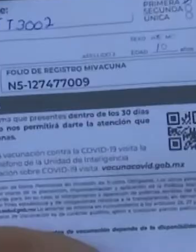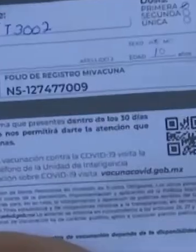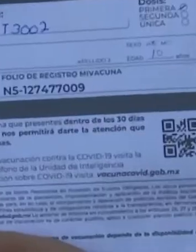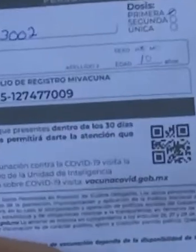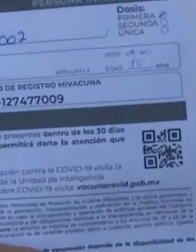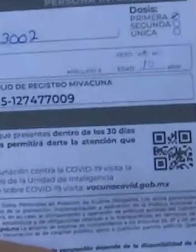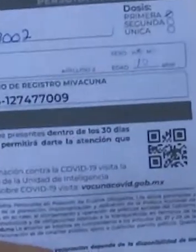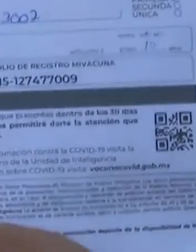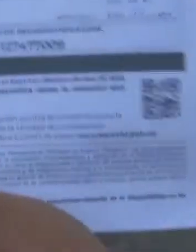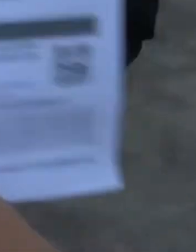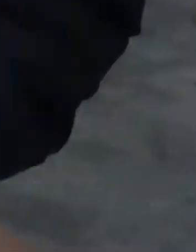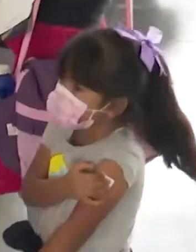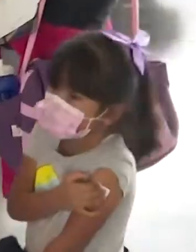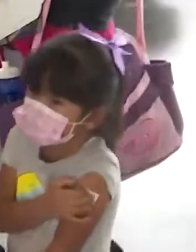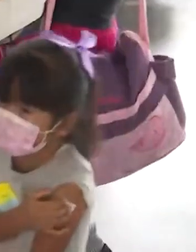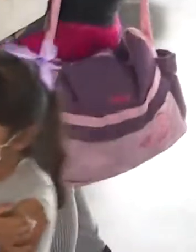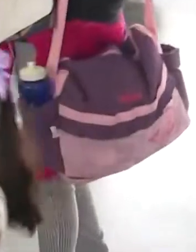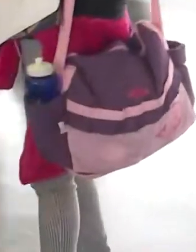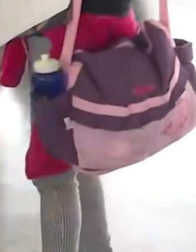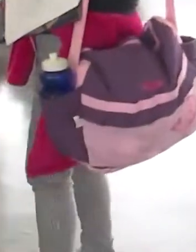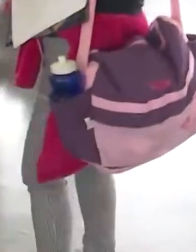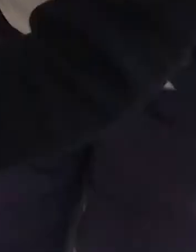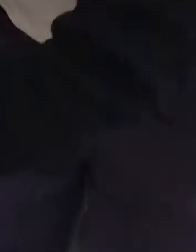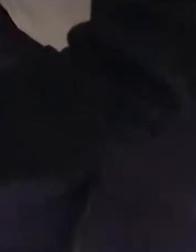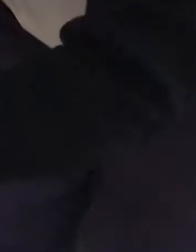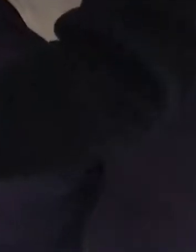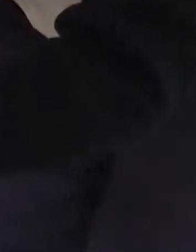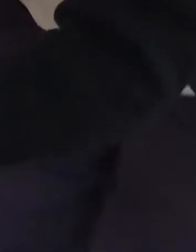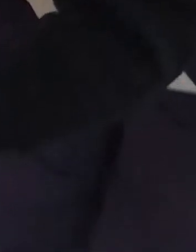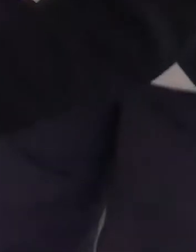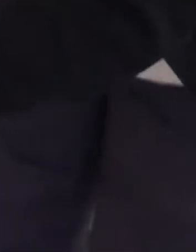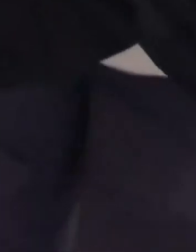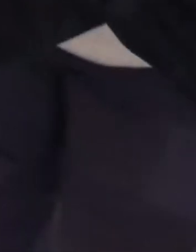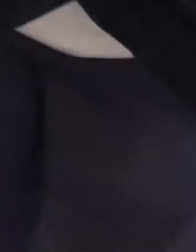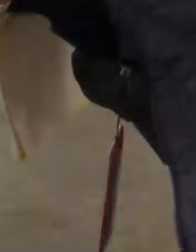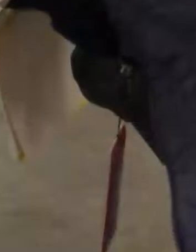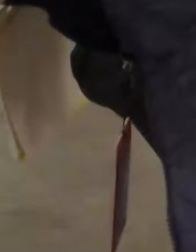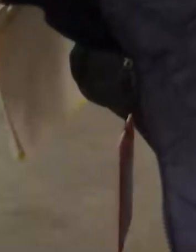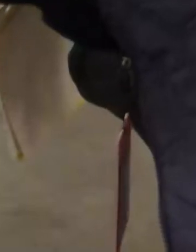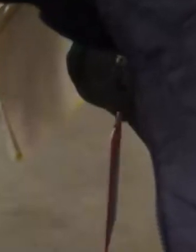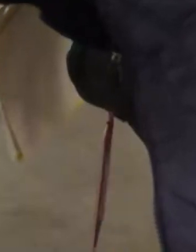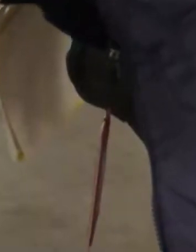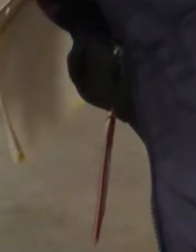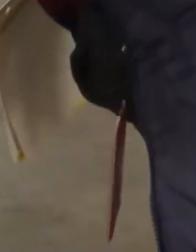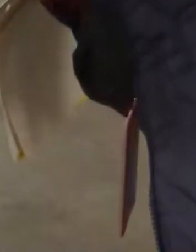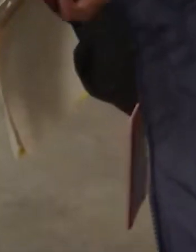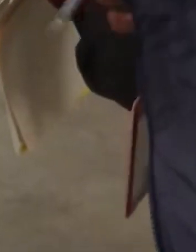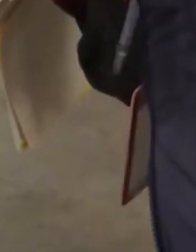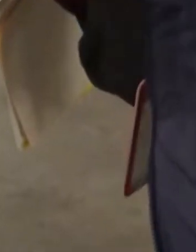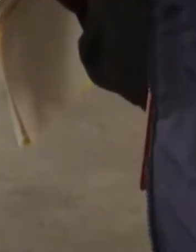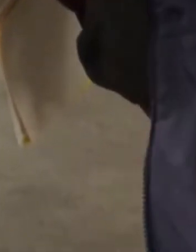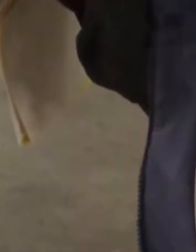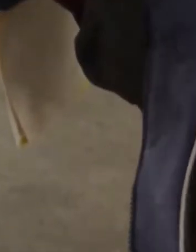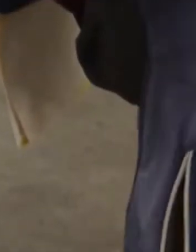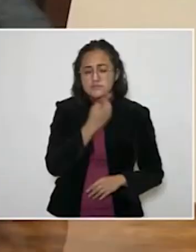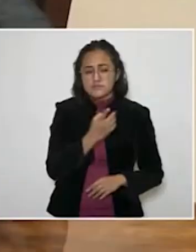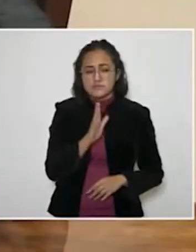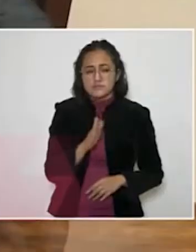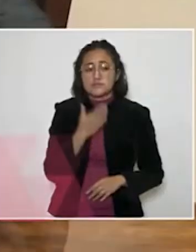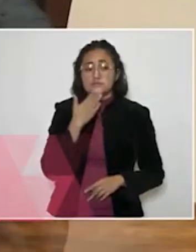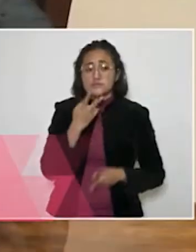de la zona conurbada y de otras entidades circunvecinas llegaron a los módulos de inmunización, lo que generó que se agotaran las